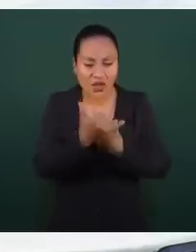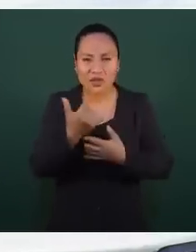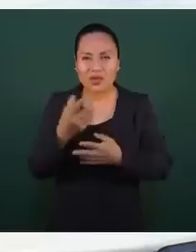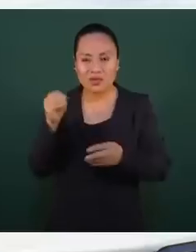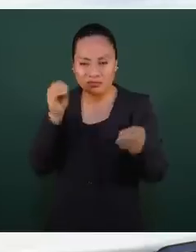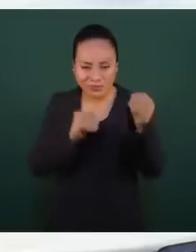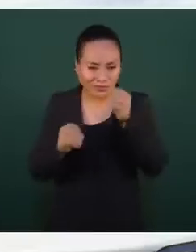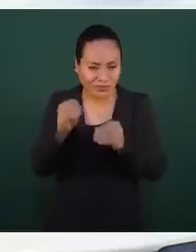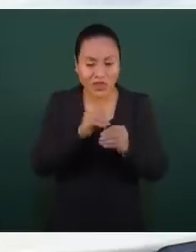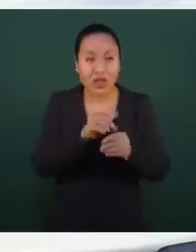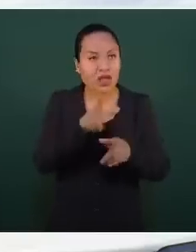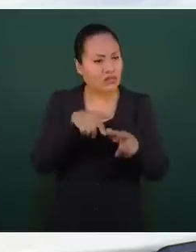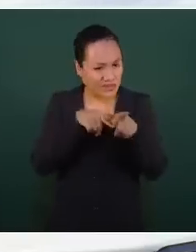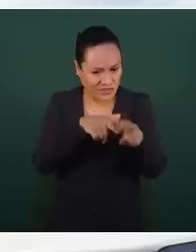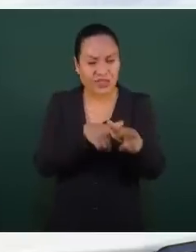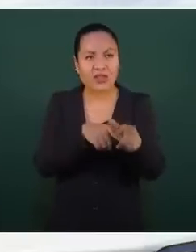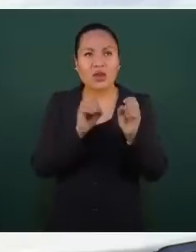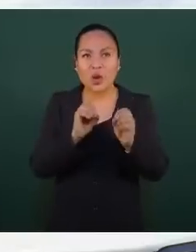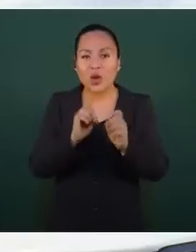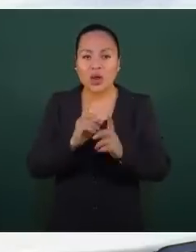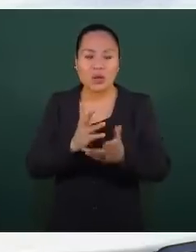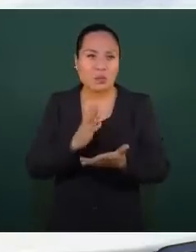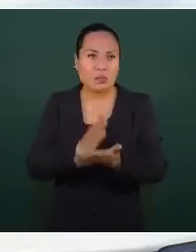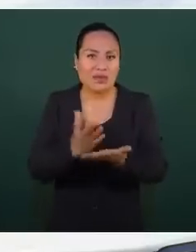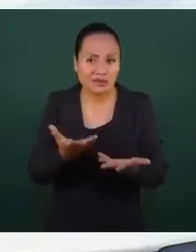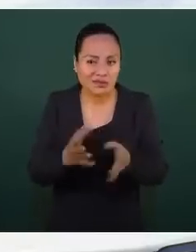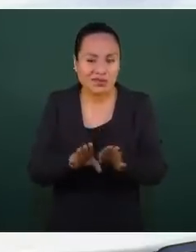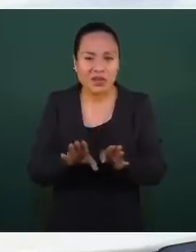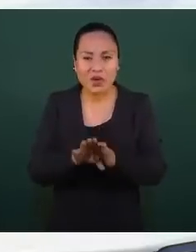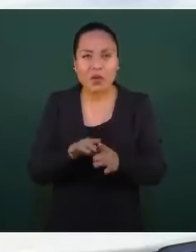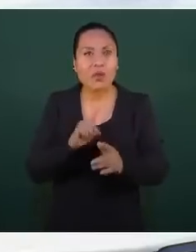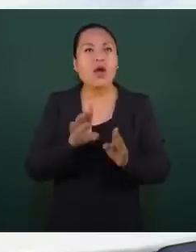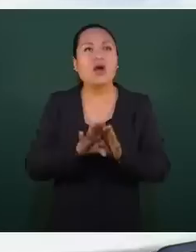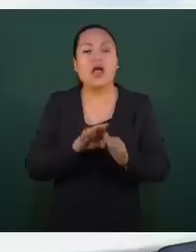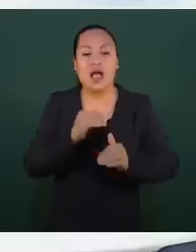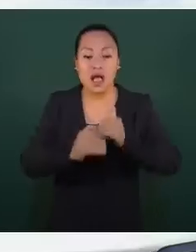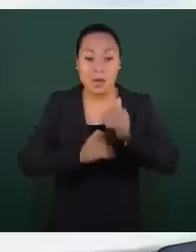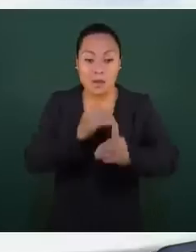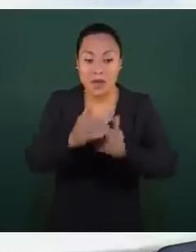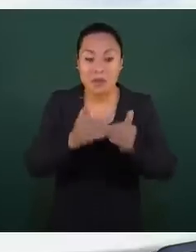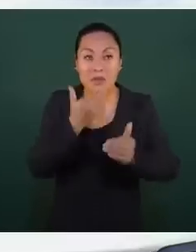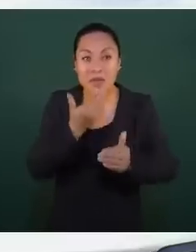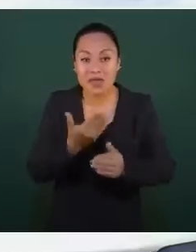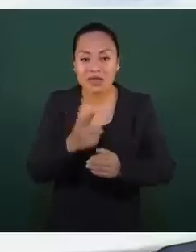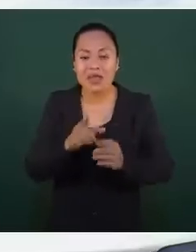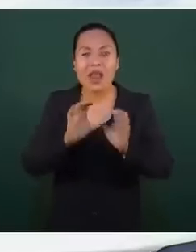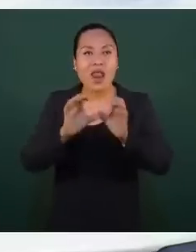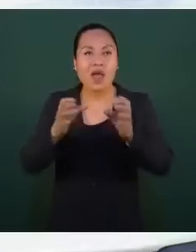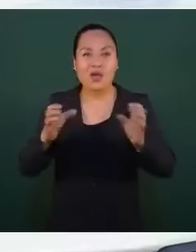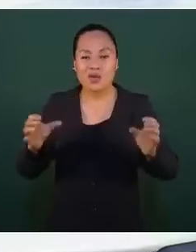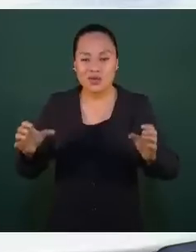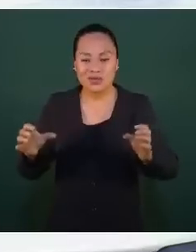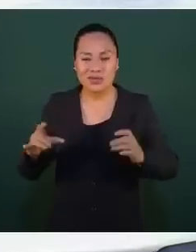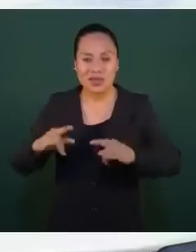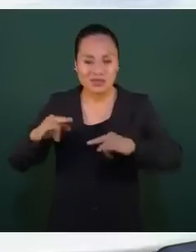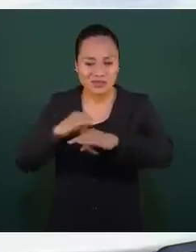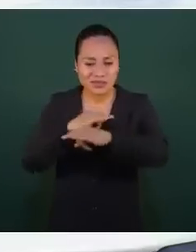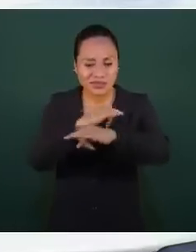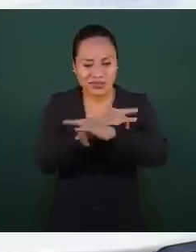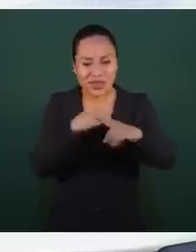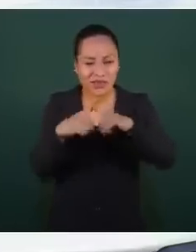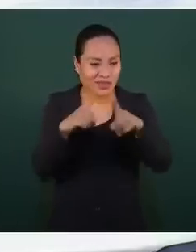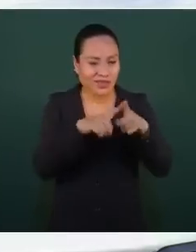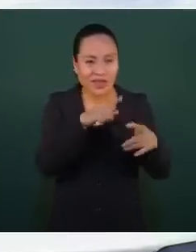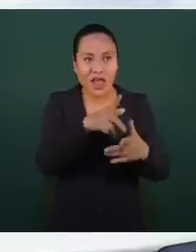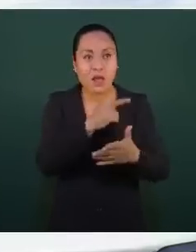¿Cuándo podremos ver también un video de los avances de las carreteras al Istmo y a la costa, así como vimos esta mañana los megaproyectos